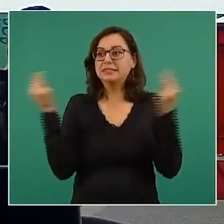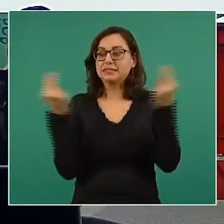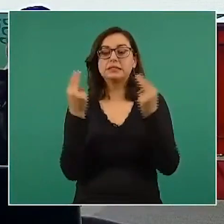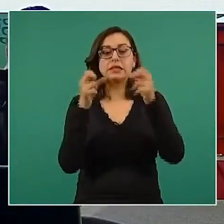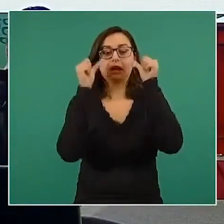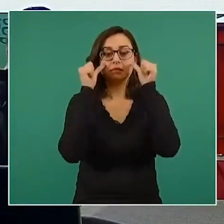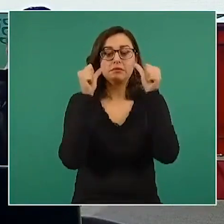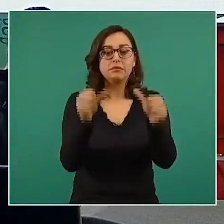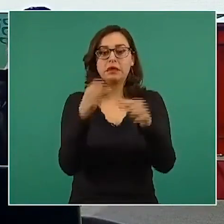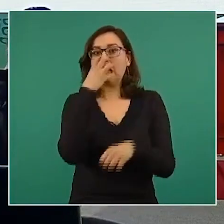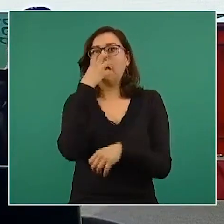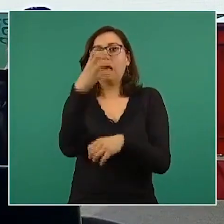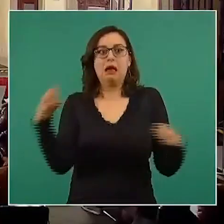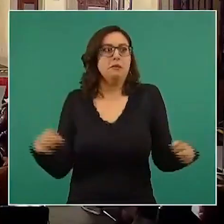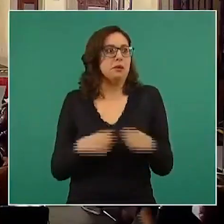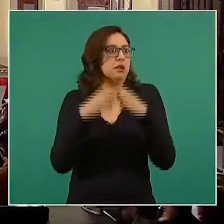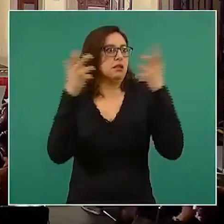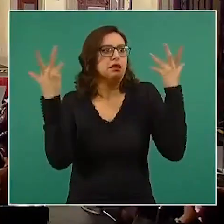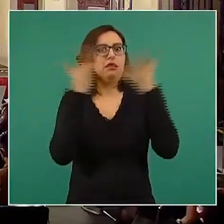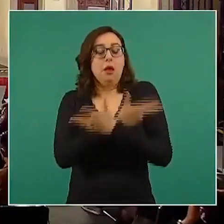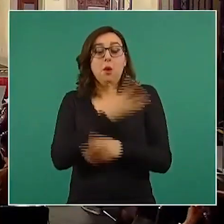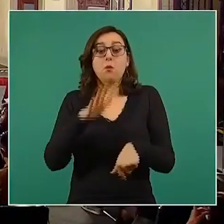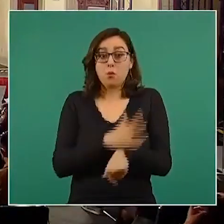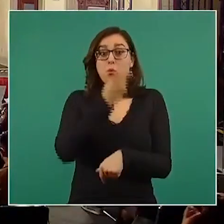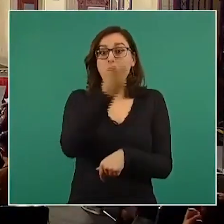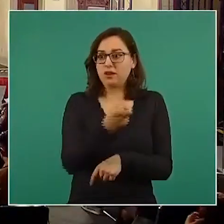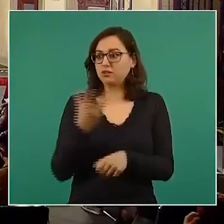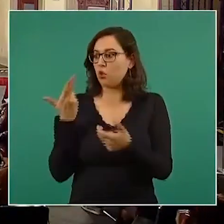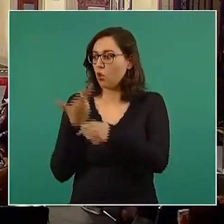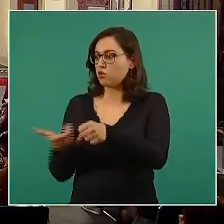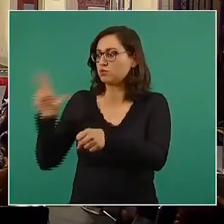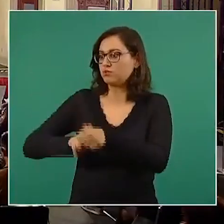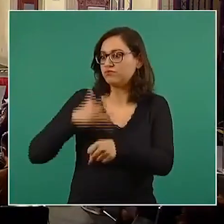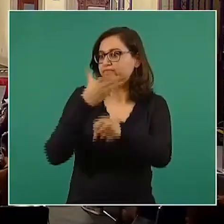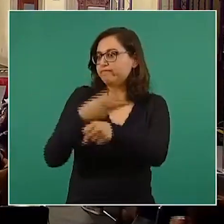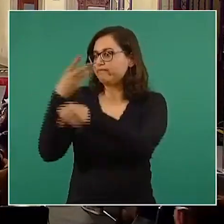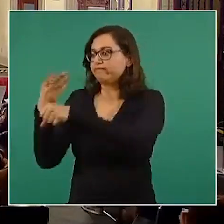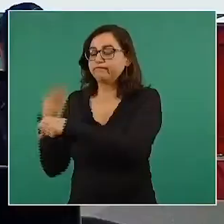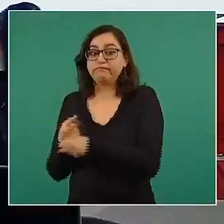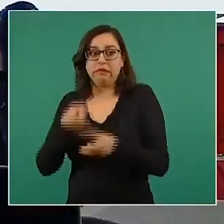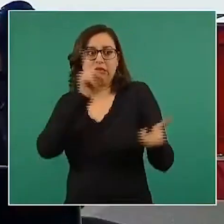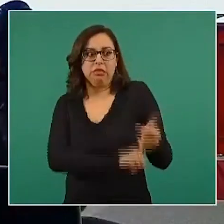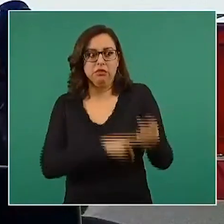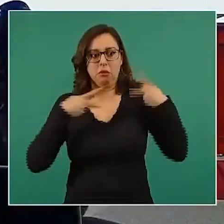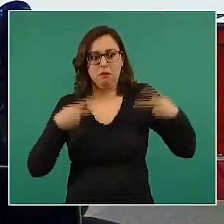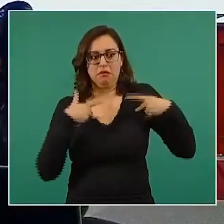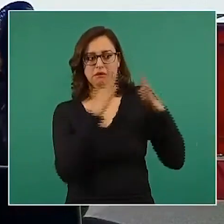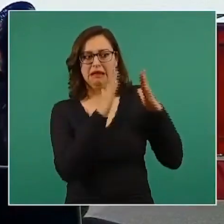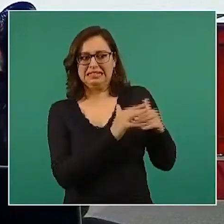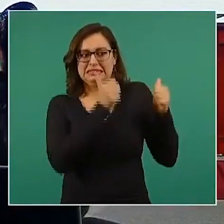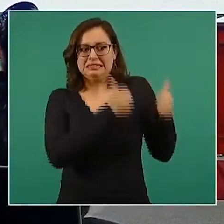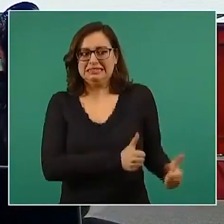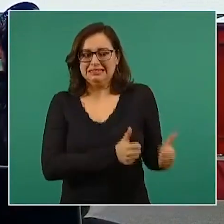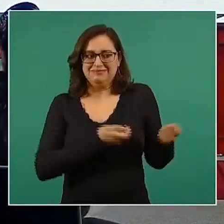estado de emergencia. Por eso se hizo la reconversión hospitalaria y verán ustedes los impresionantes números de ese